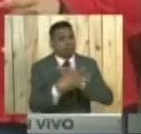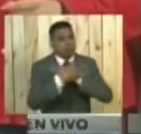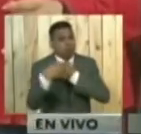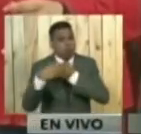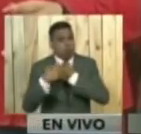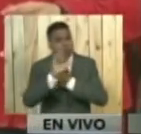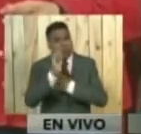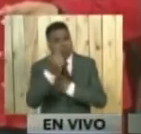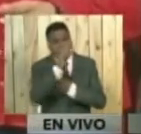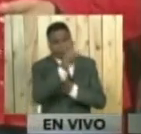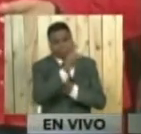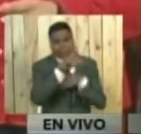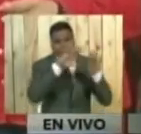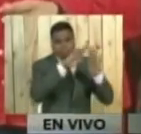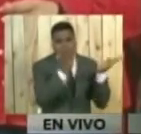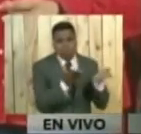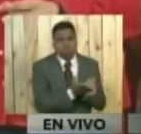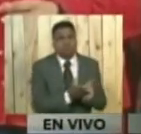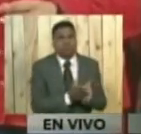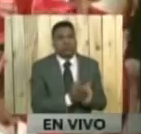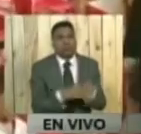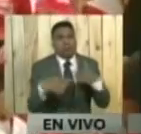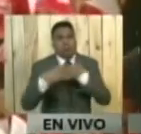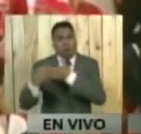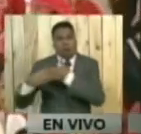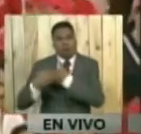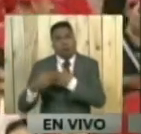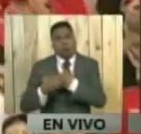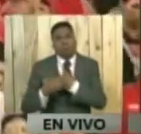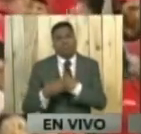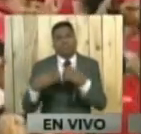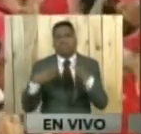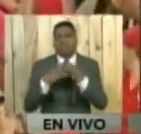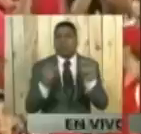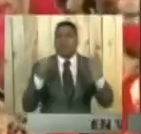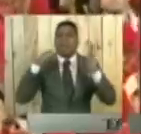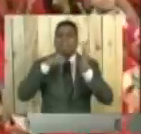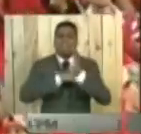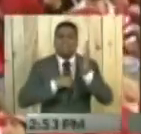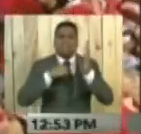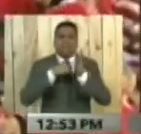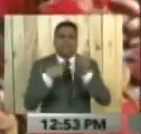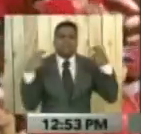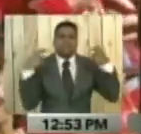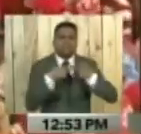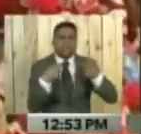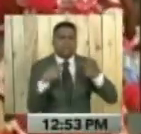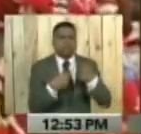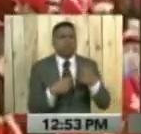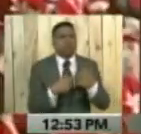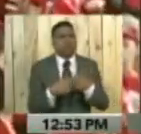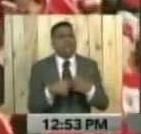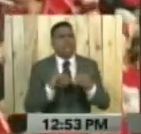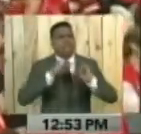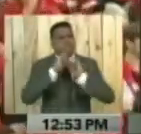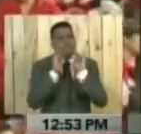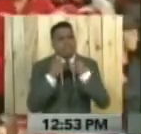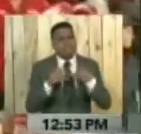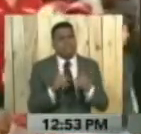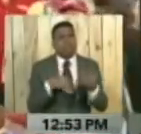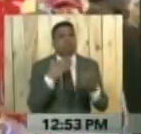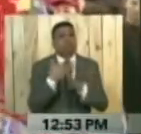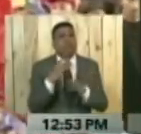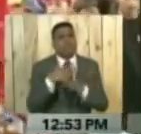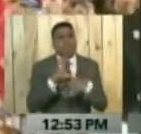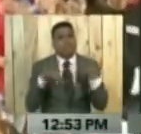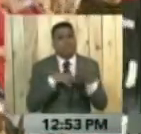ejemplo de coraje, es ejemplo de lucha y es ejemplo de paz. Porque a pesar de la guerra